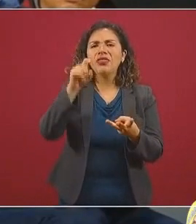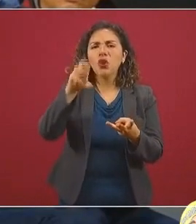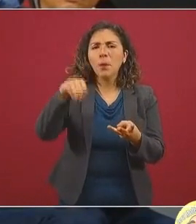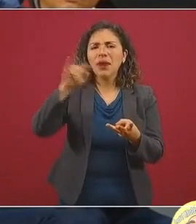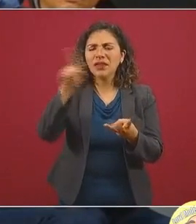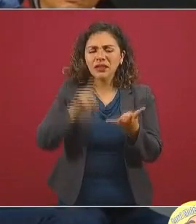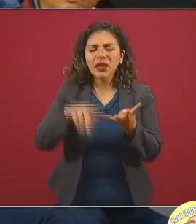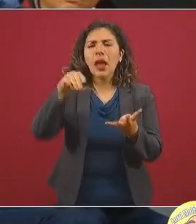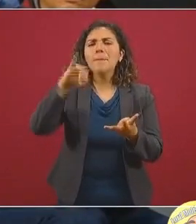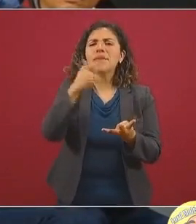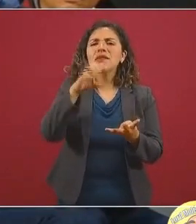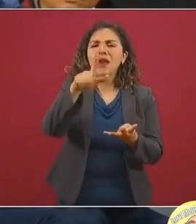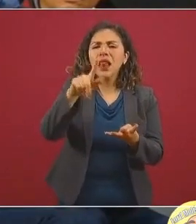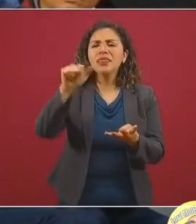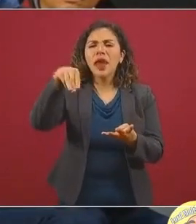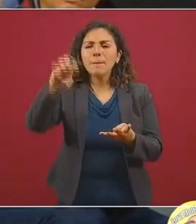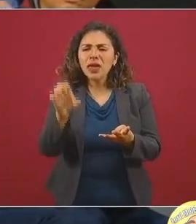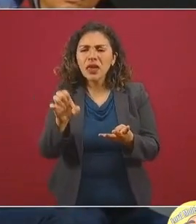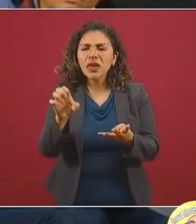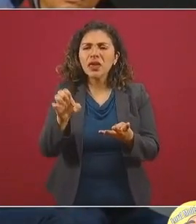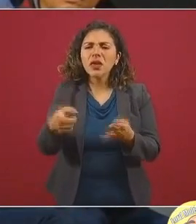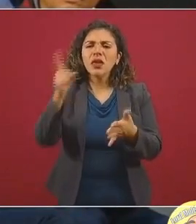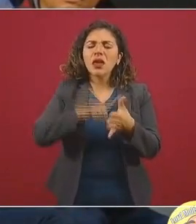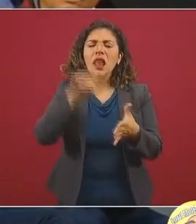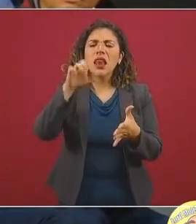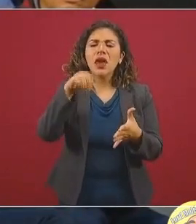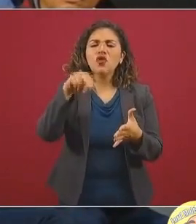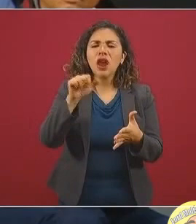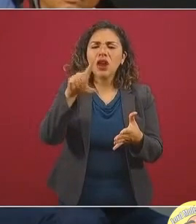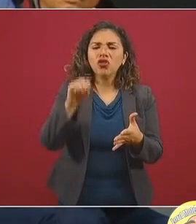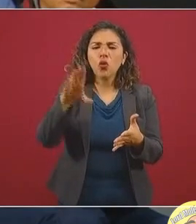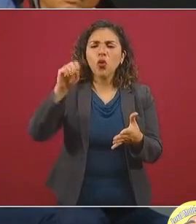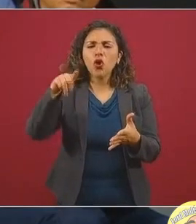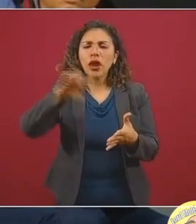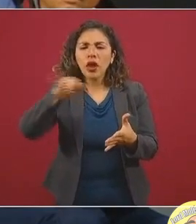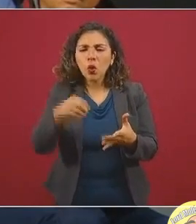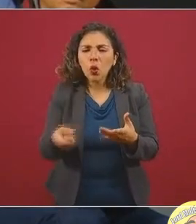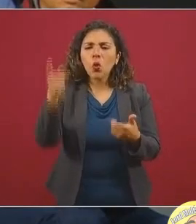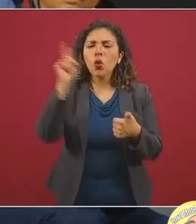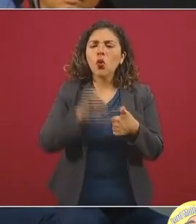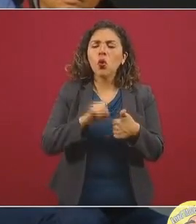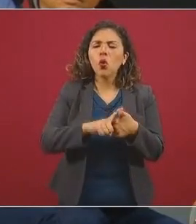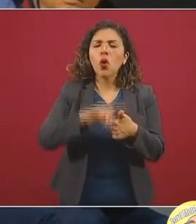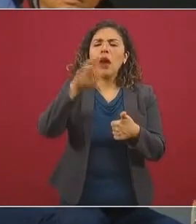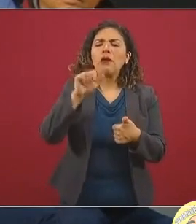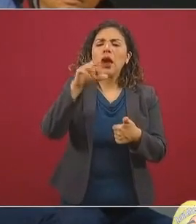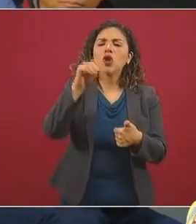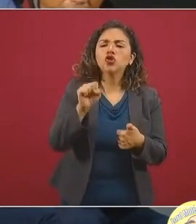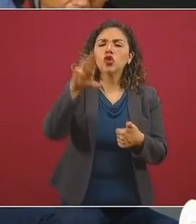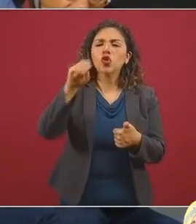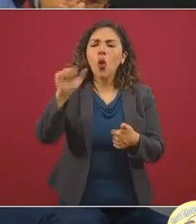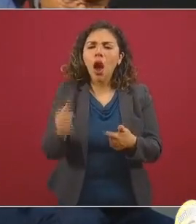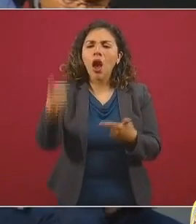de Miguel Tame, de Leonardo Cornejo, de Carlos Roa